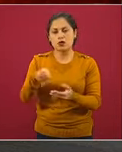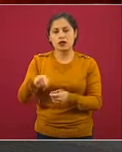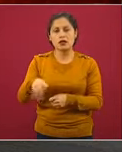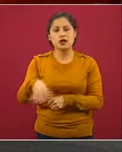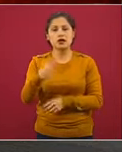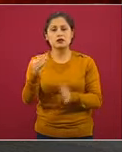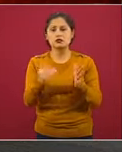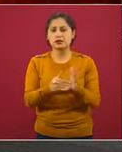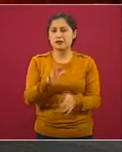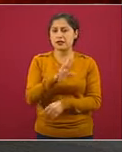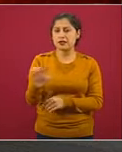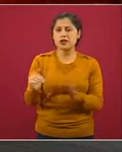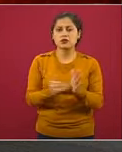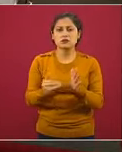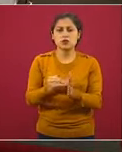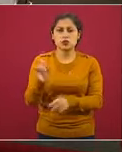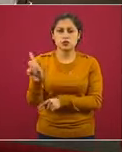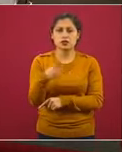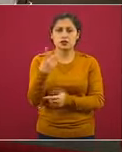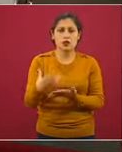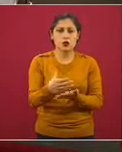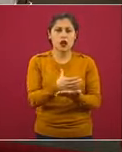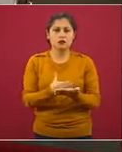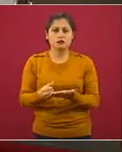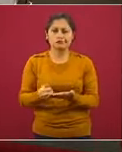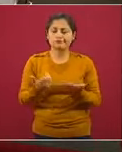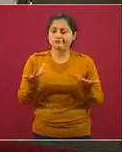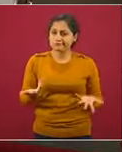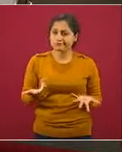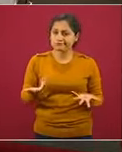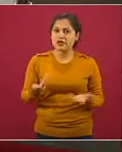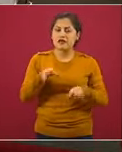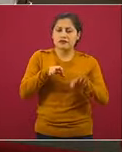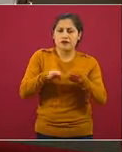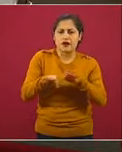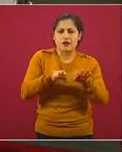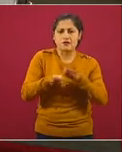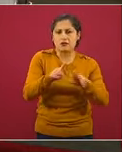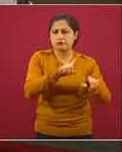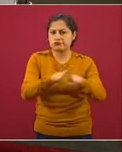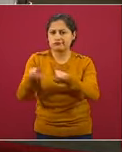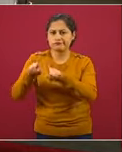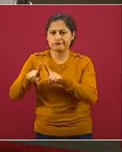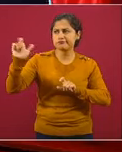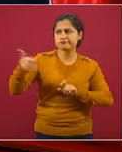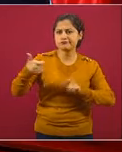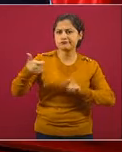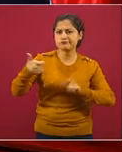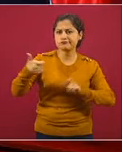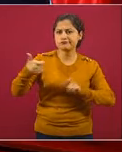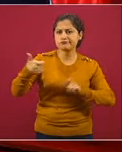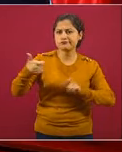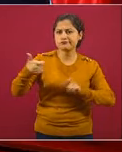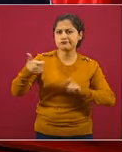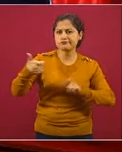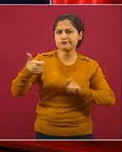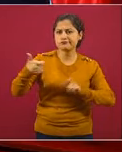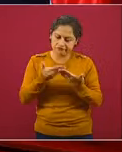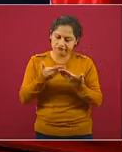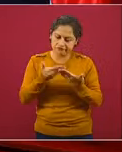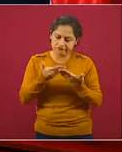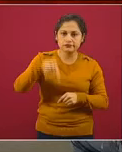500 millones de dólares así que la generación de empleos en los inversionistas siempre bienvenidos en esta noble actividad